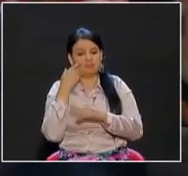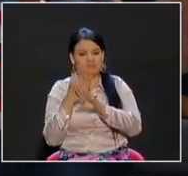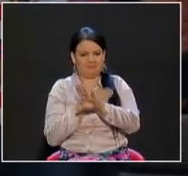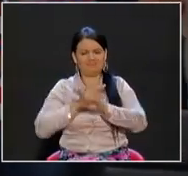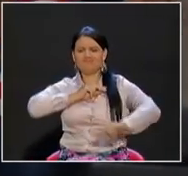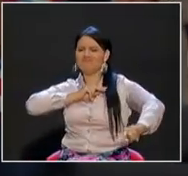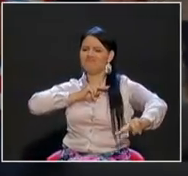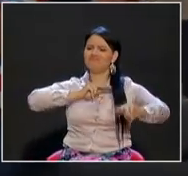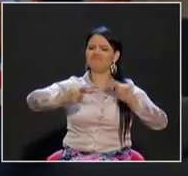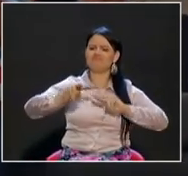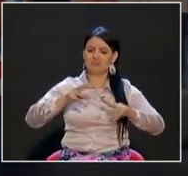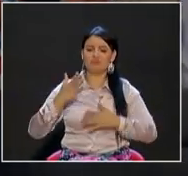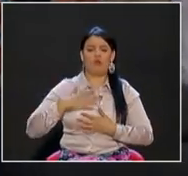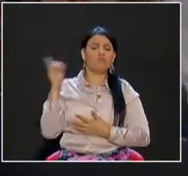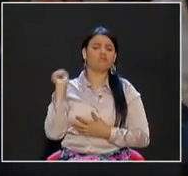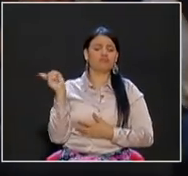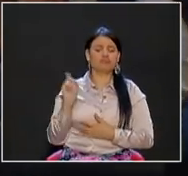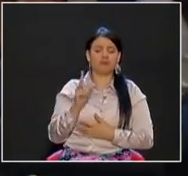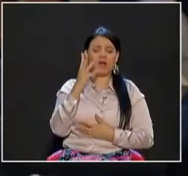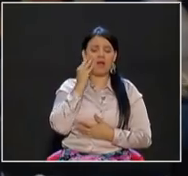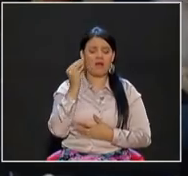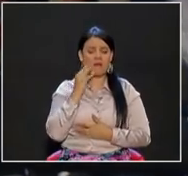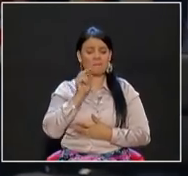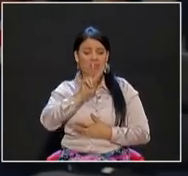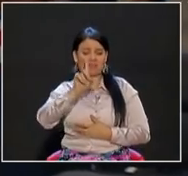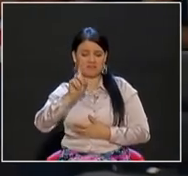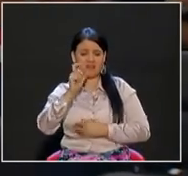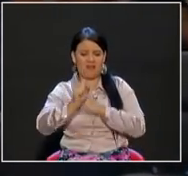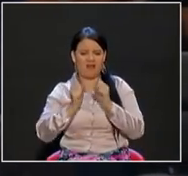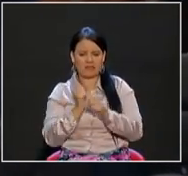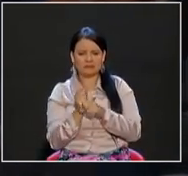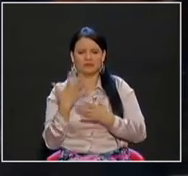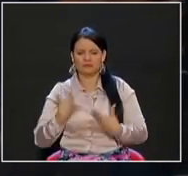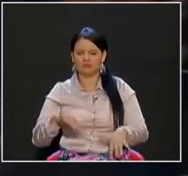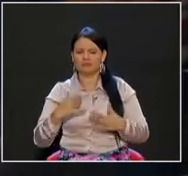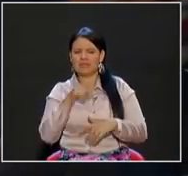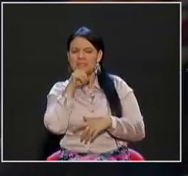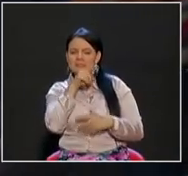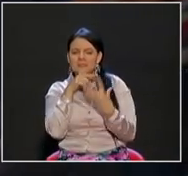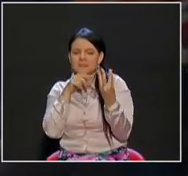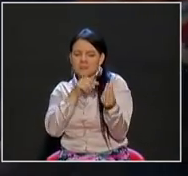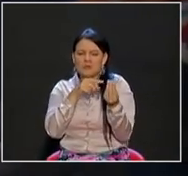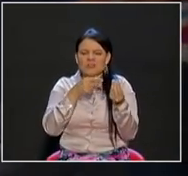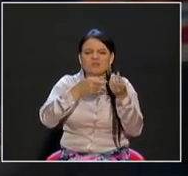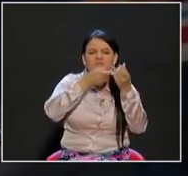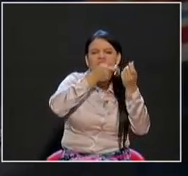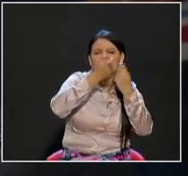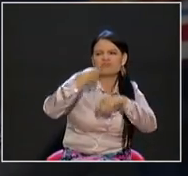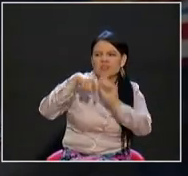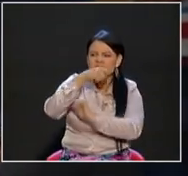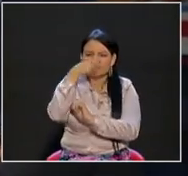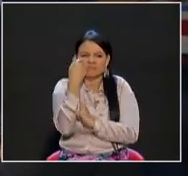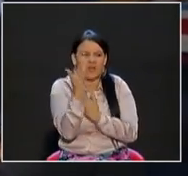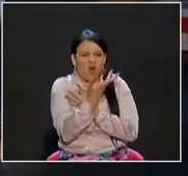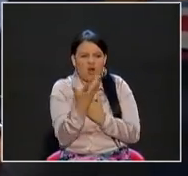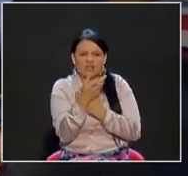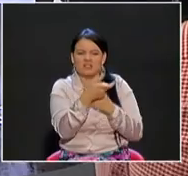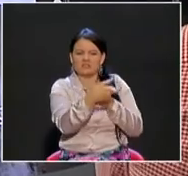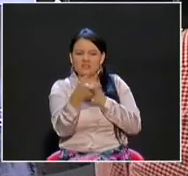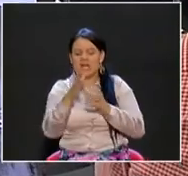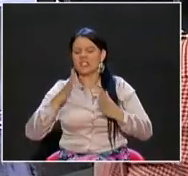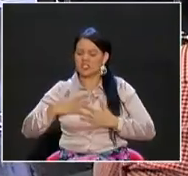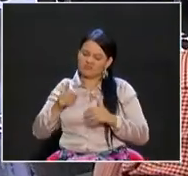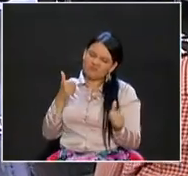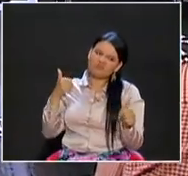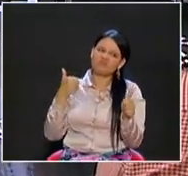26 años trabajando en el tema para perseguir a esos nuevos cárteles y quitarles no sólo el territorio sino el dinero para volver a invertir en las